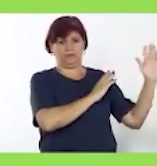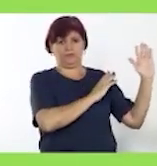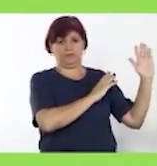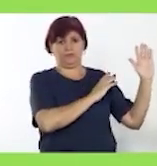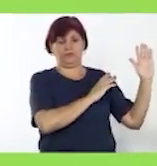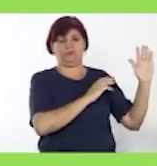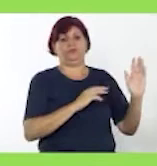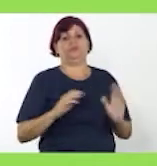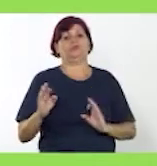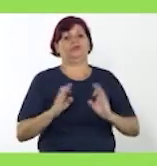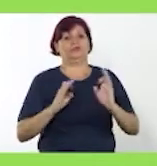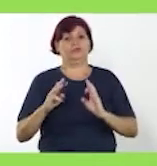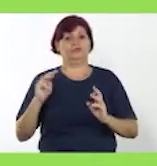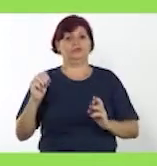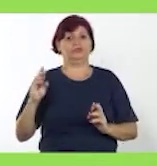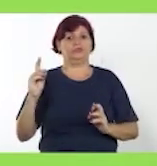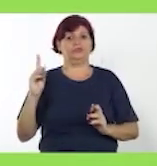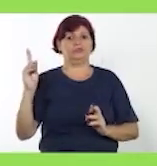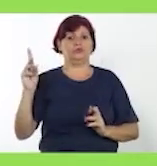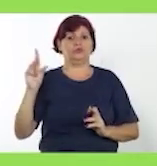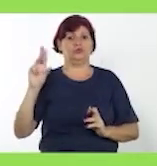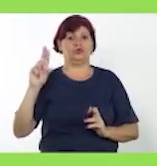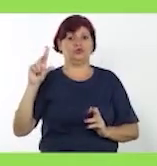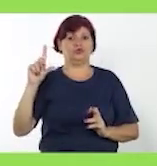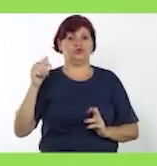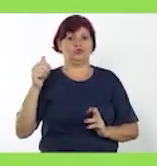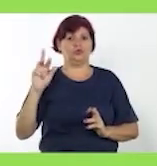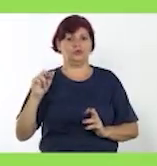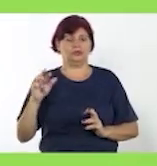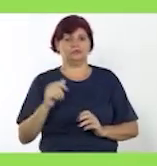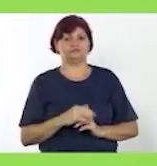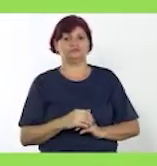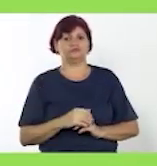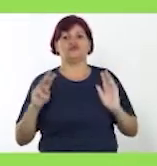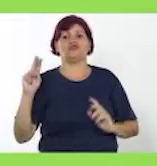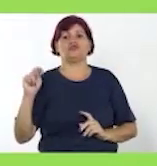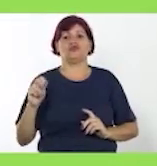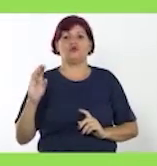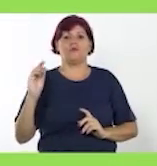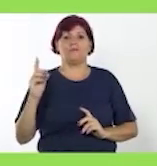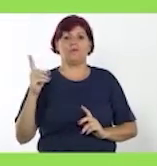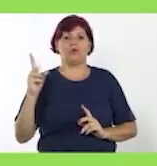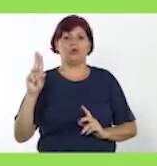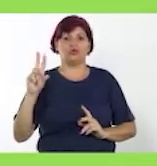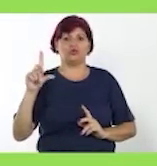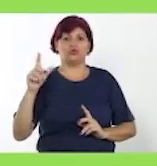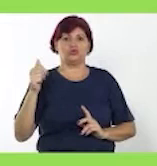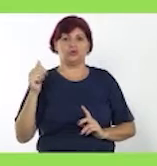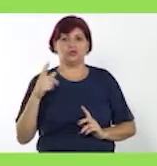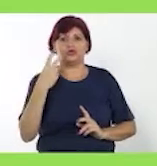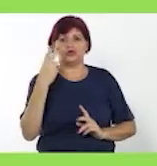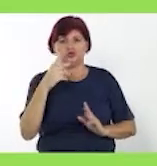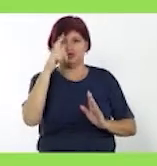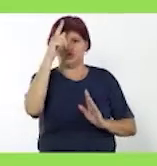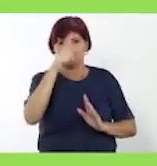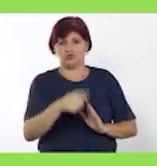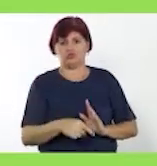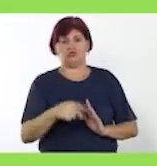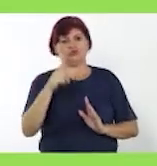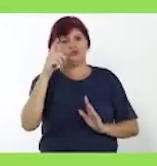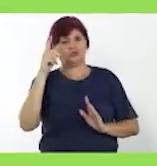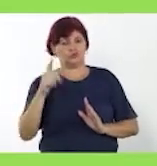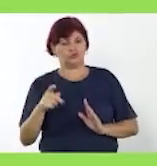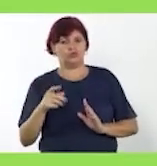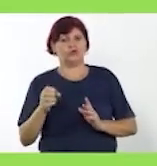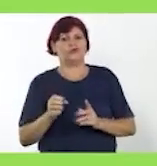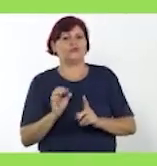Aquí en su izquierda tienen una gráfica de la función modular que constituye, o sea que son dos semirrectas que